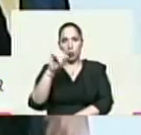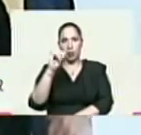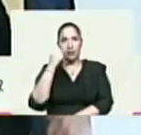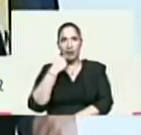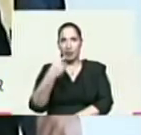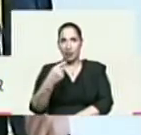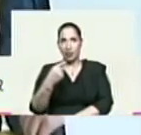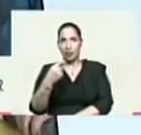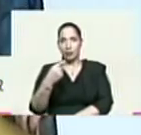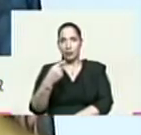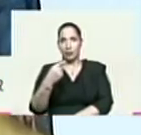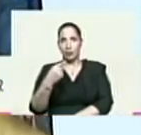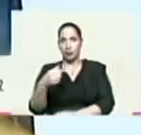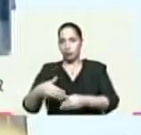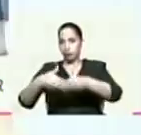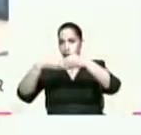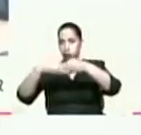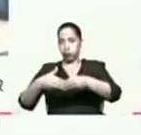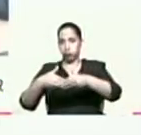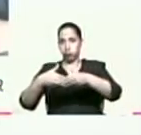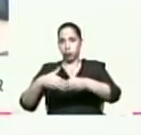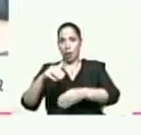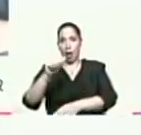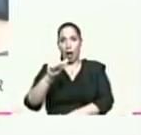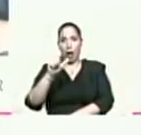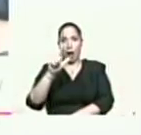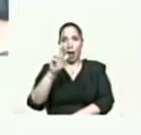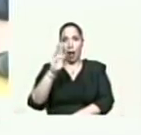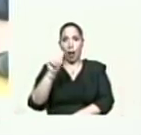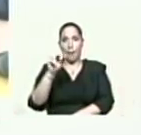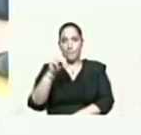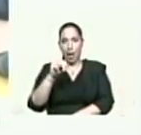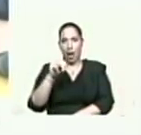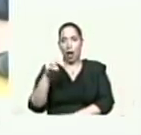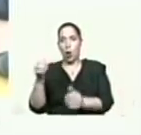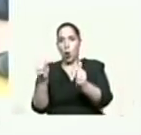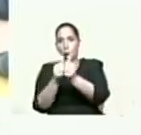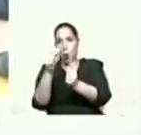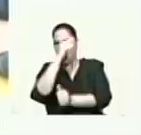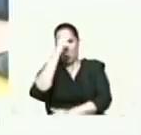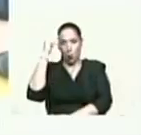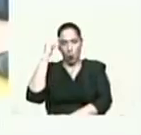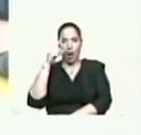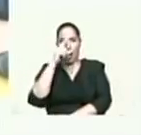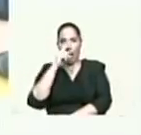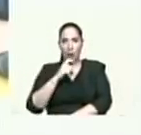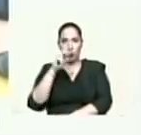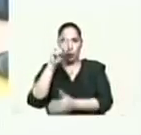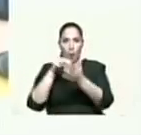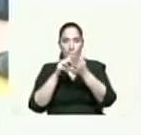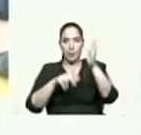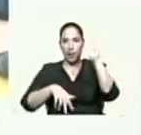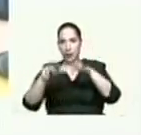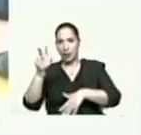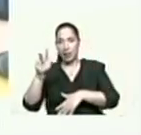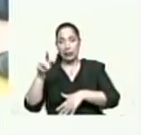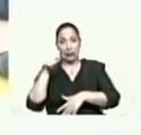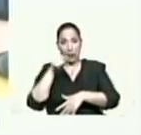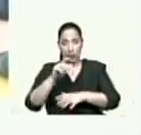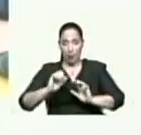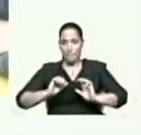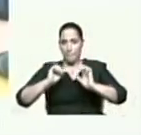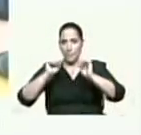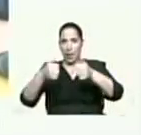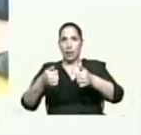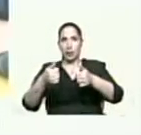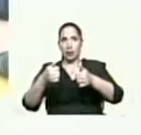a Albán con Julio Borges en el año 2013, y a partir de allí se empieza a